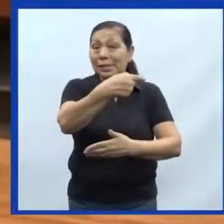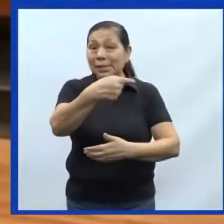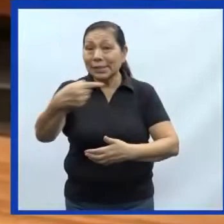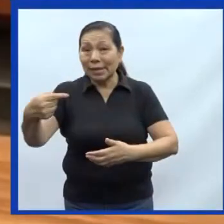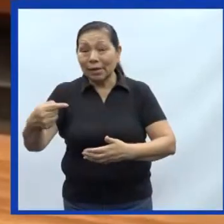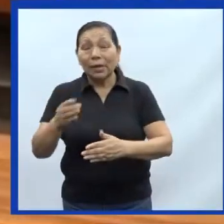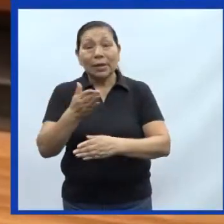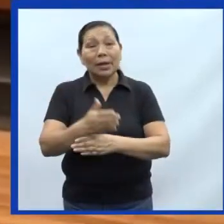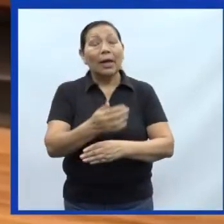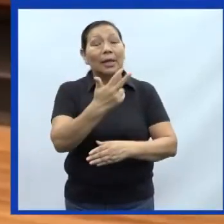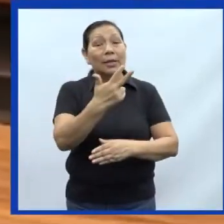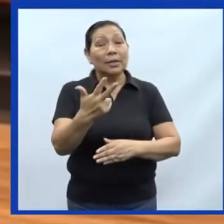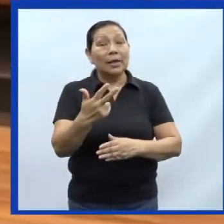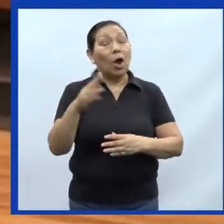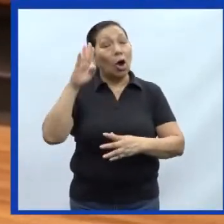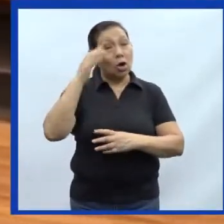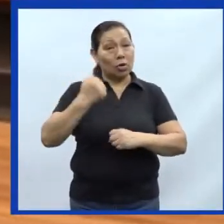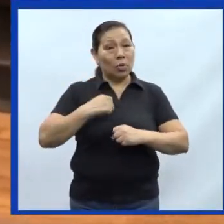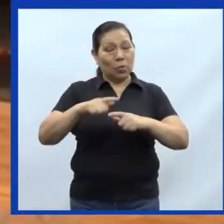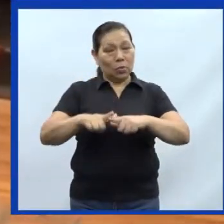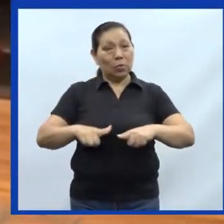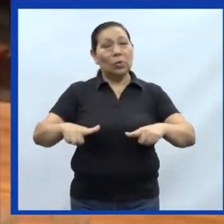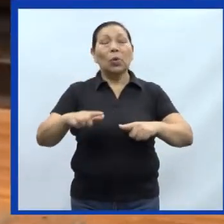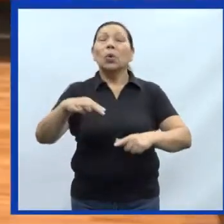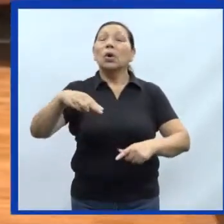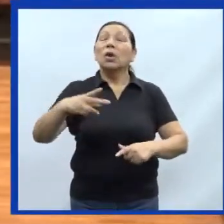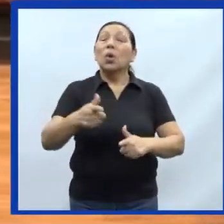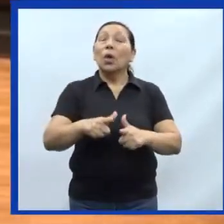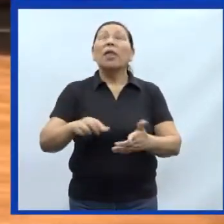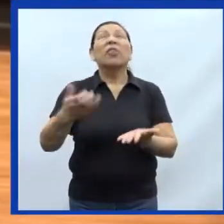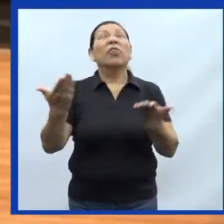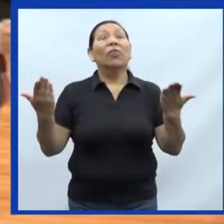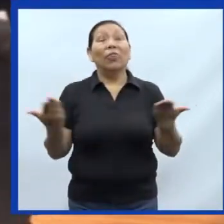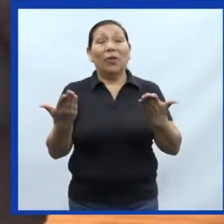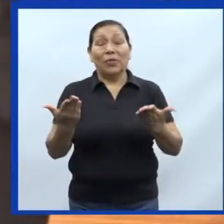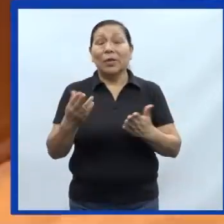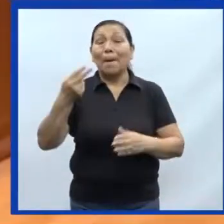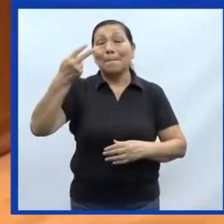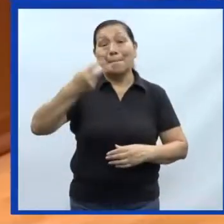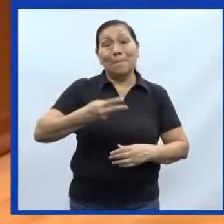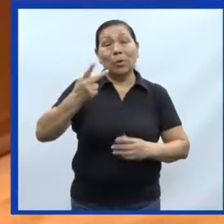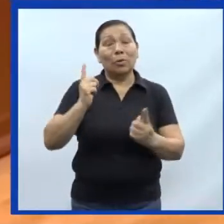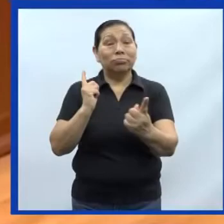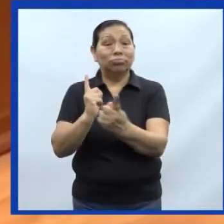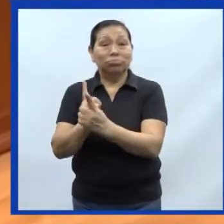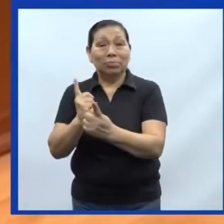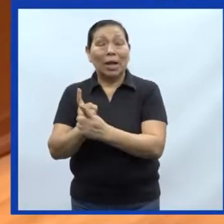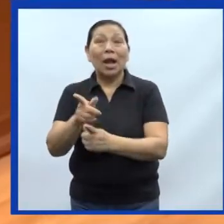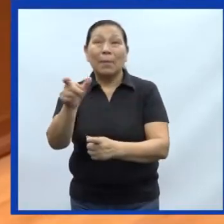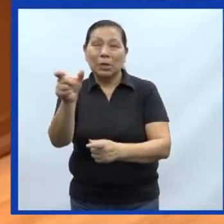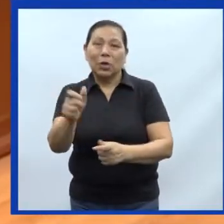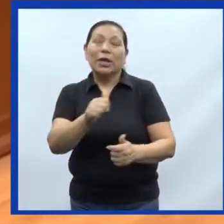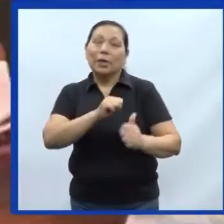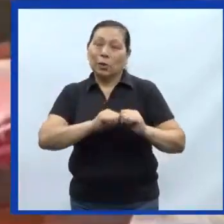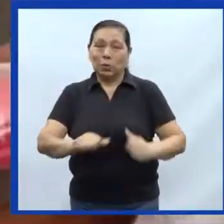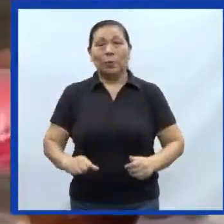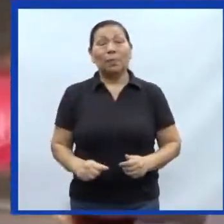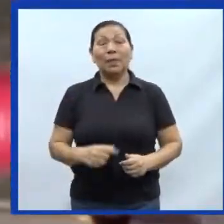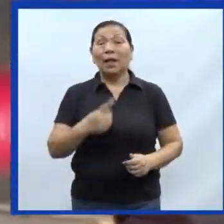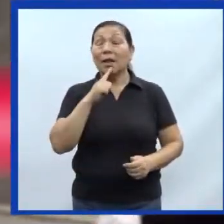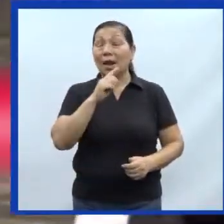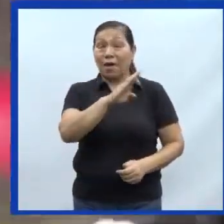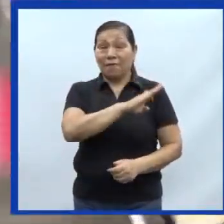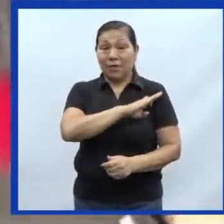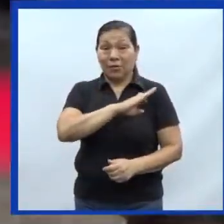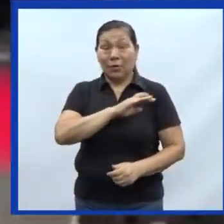la 33ª Comisaría de Ñuñoa, arraigo nacional y prohibición de acercarse a la víctima. Según la